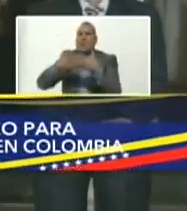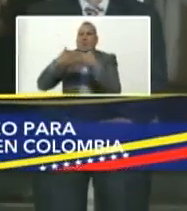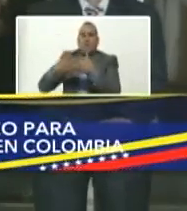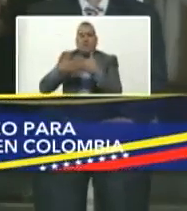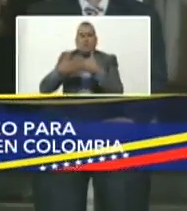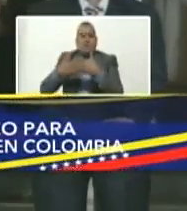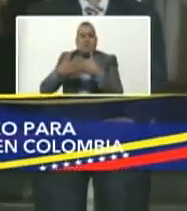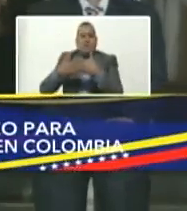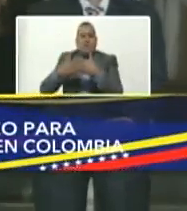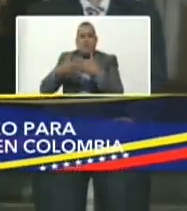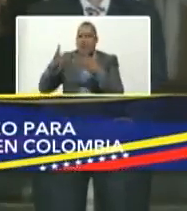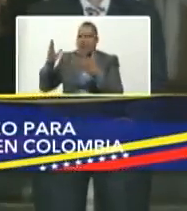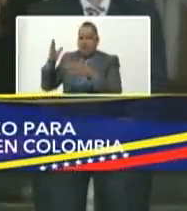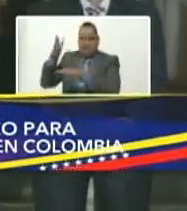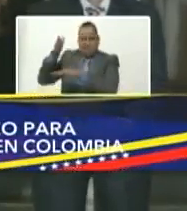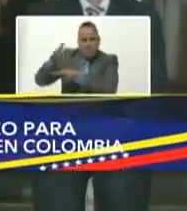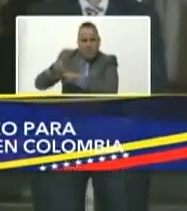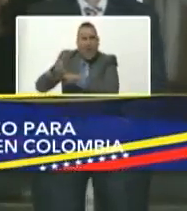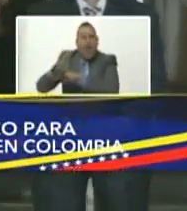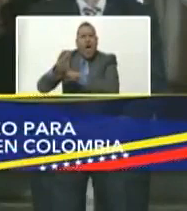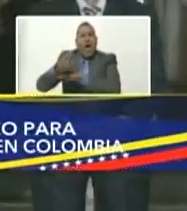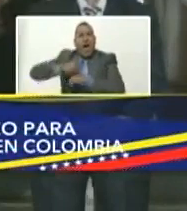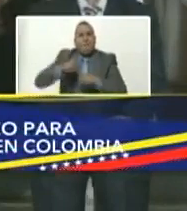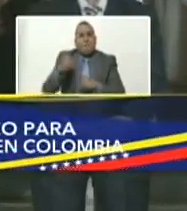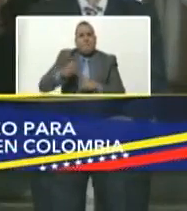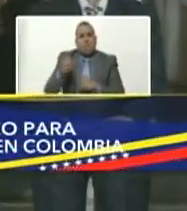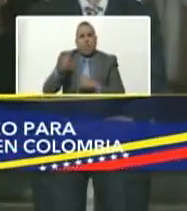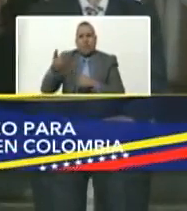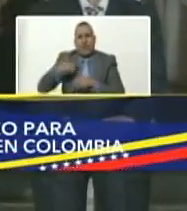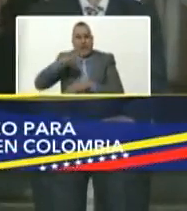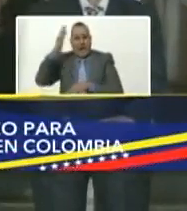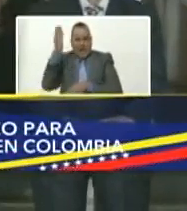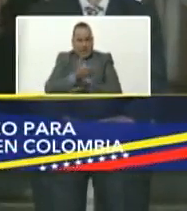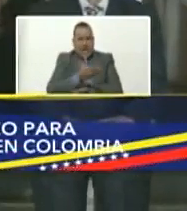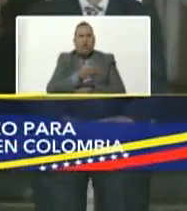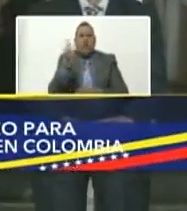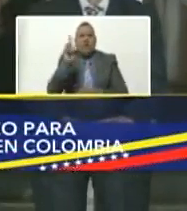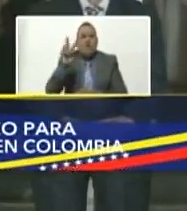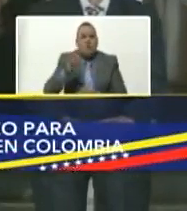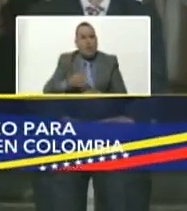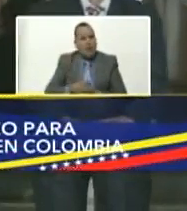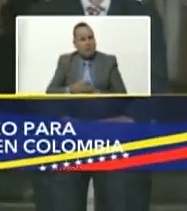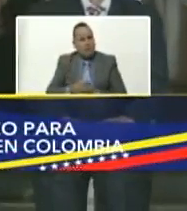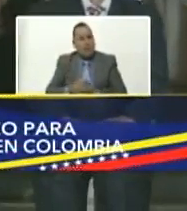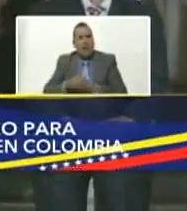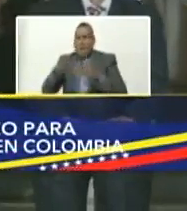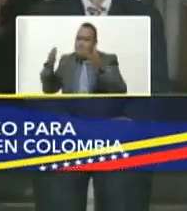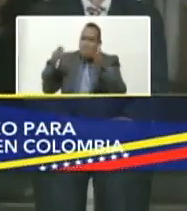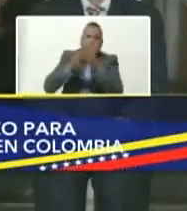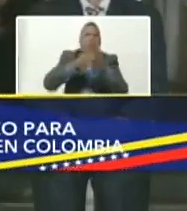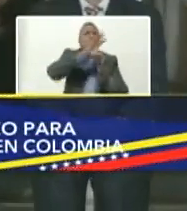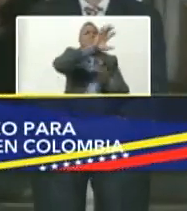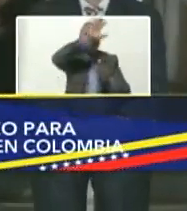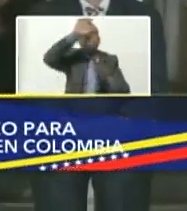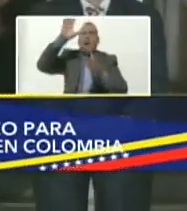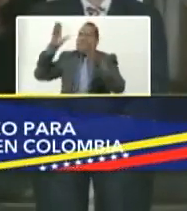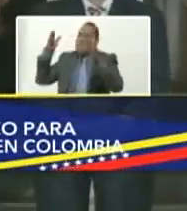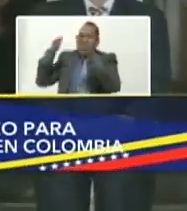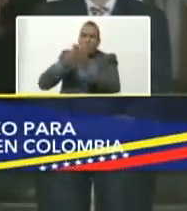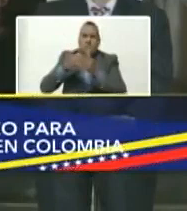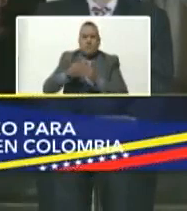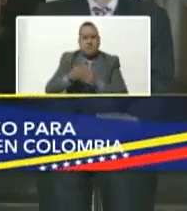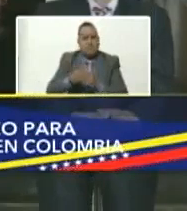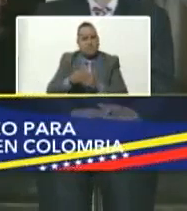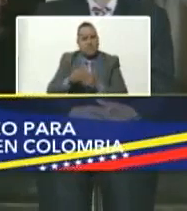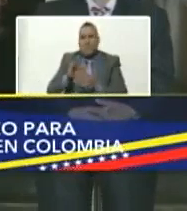agredir a Venezuela, seguir amenazando a Venezuela, seguir amenazando a los pueblos del mundo, ir a Bogotá a